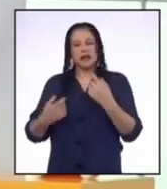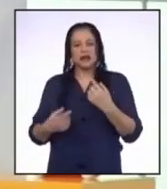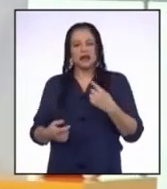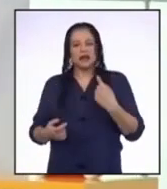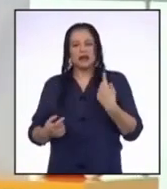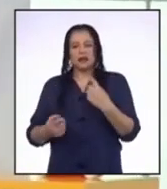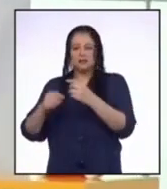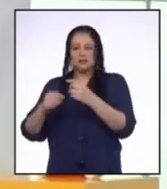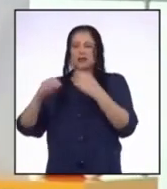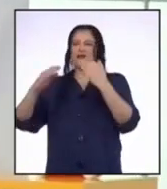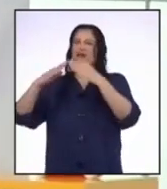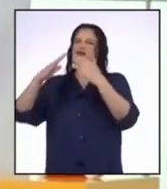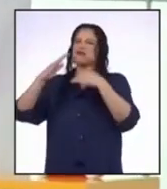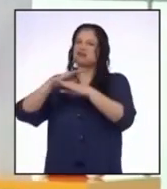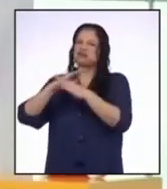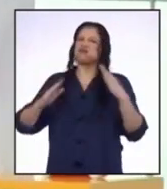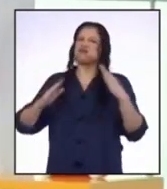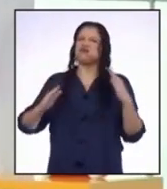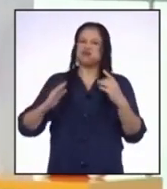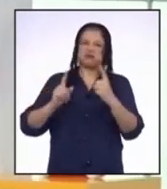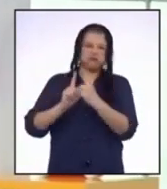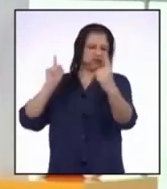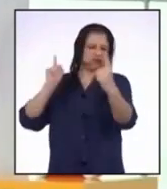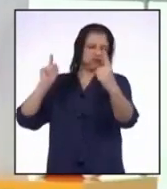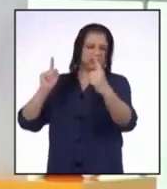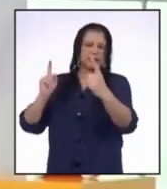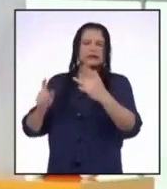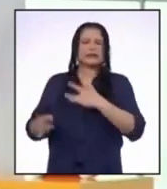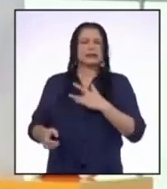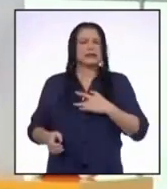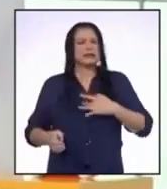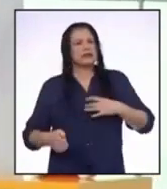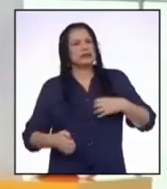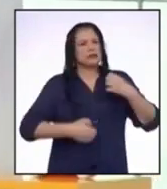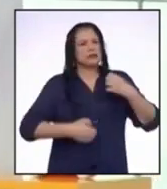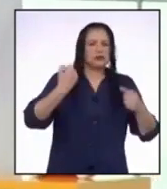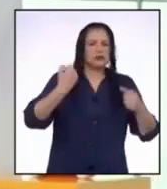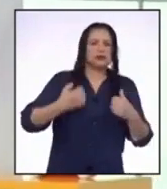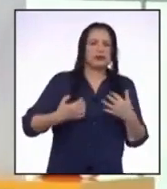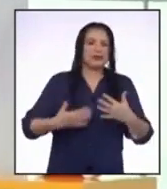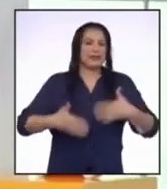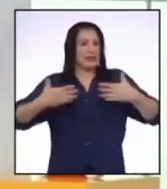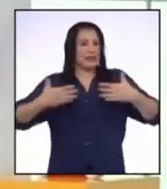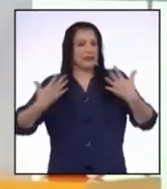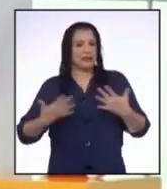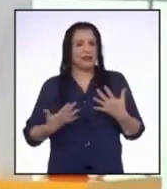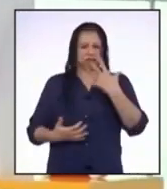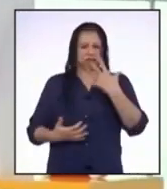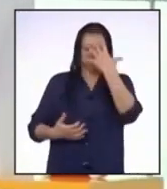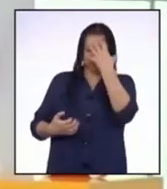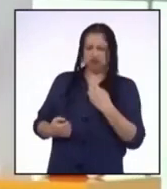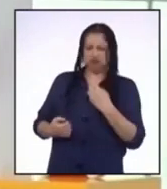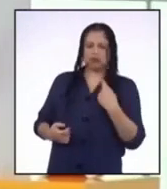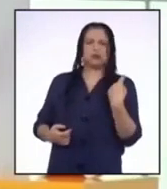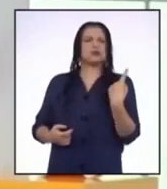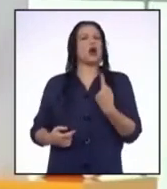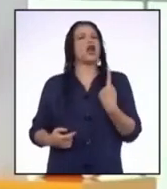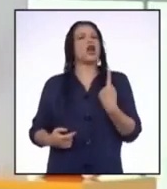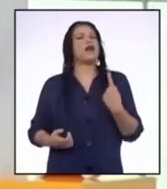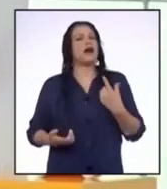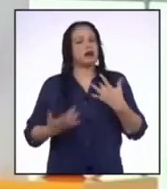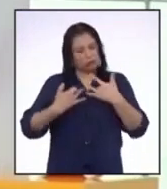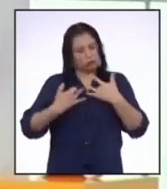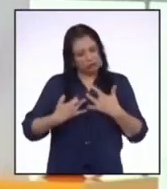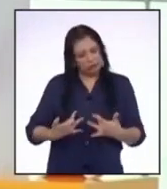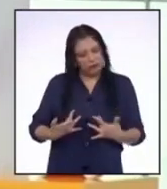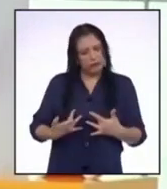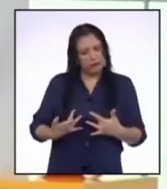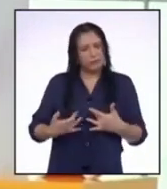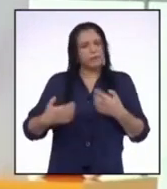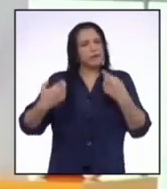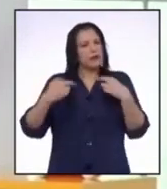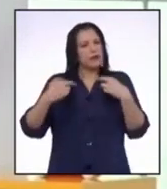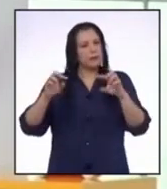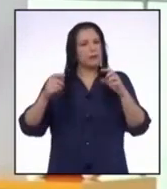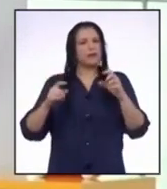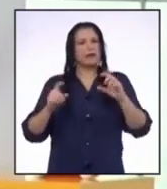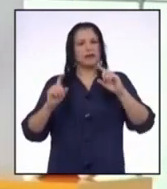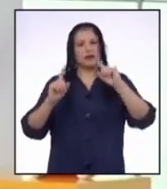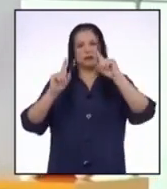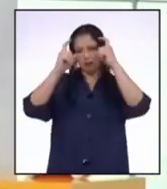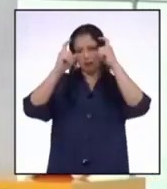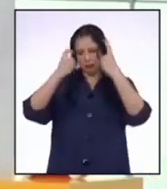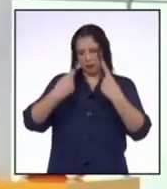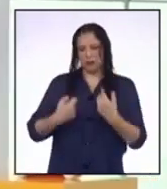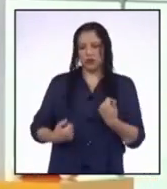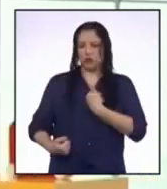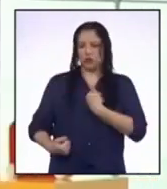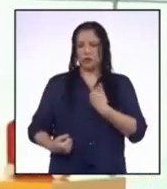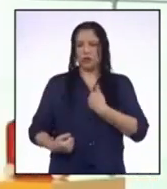aislamiento había generado diversas emociones en él. Alegría, enojo, soledad, tristeza, que le han permitido cuestionarse respecto a